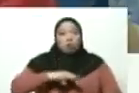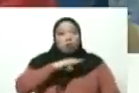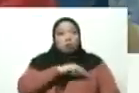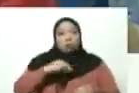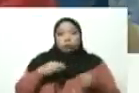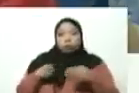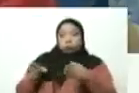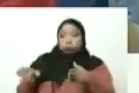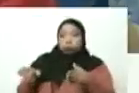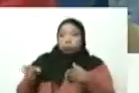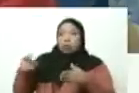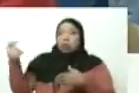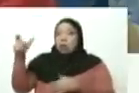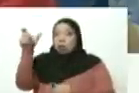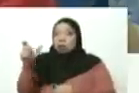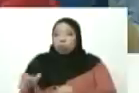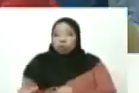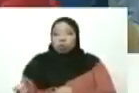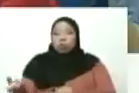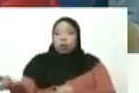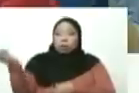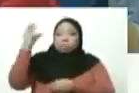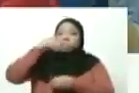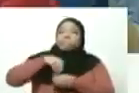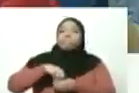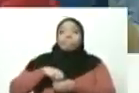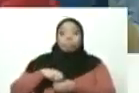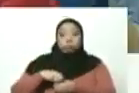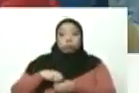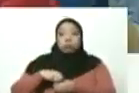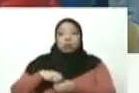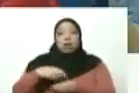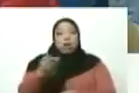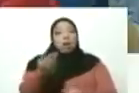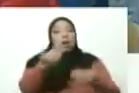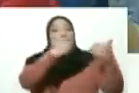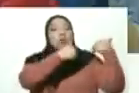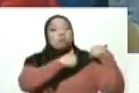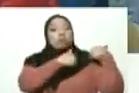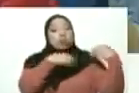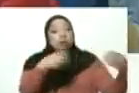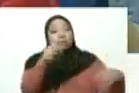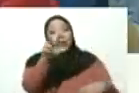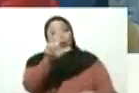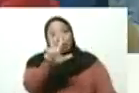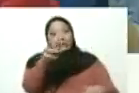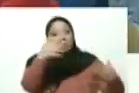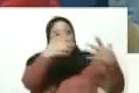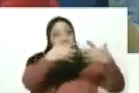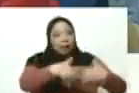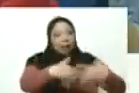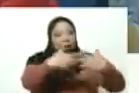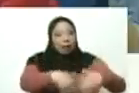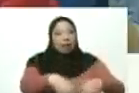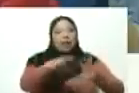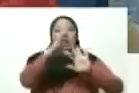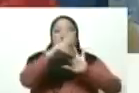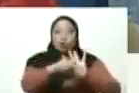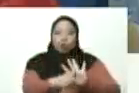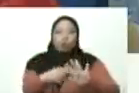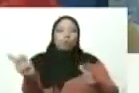que implica el ciudadano quintero tesorero de tres empresas que participaron en el fraude